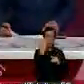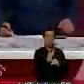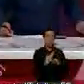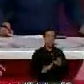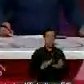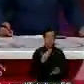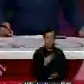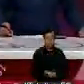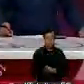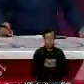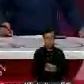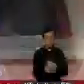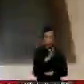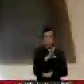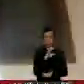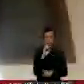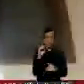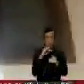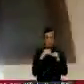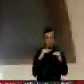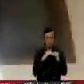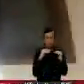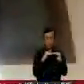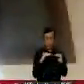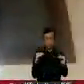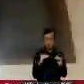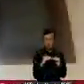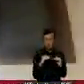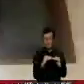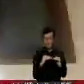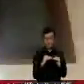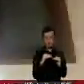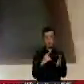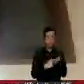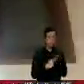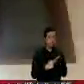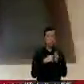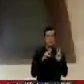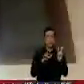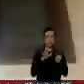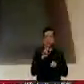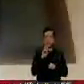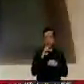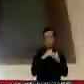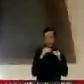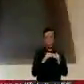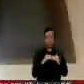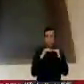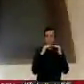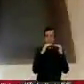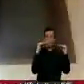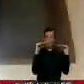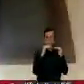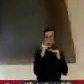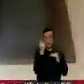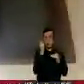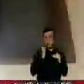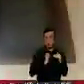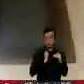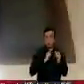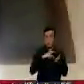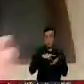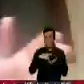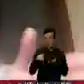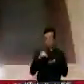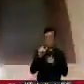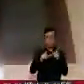Ejecutivo había propuesto desde los 500 dólares, pero se trabajó desde los 720 dólares con el objetivo de que este valor pueda cubrir,